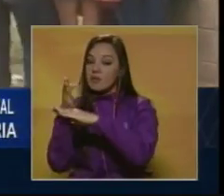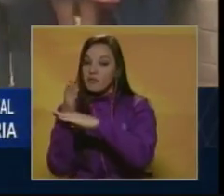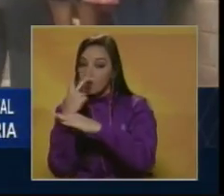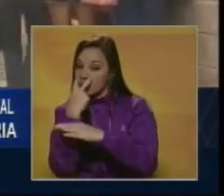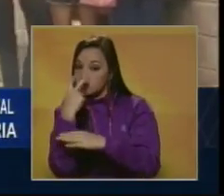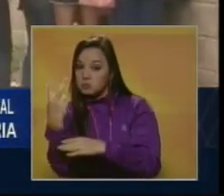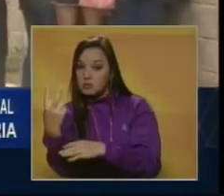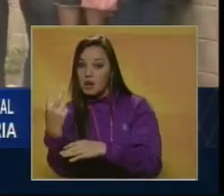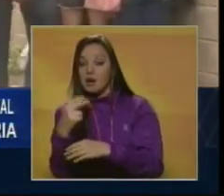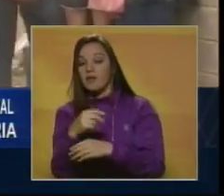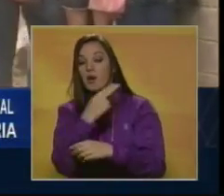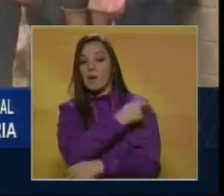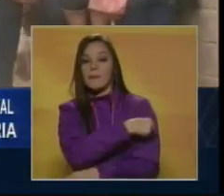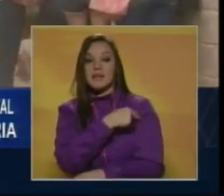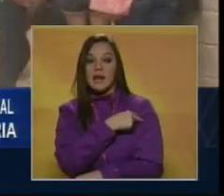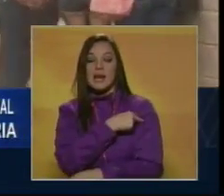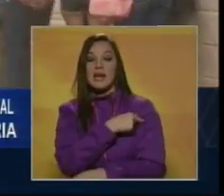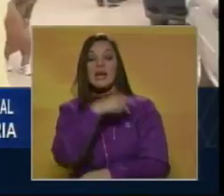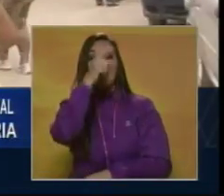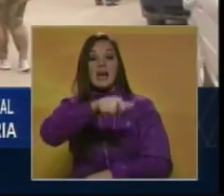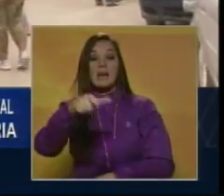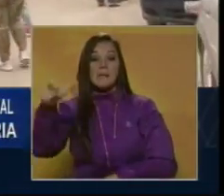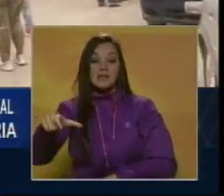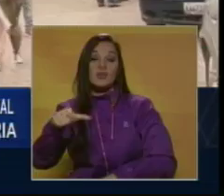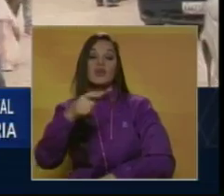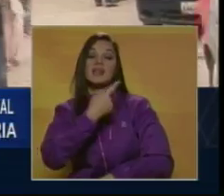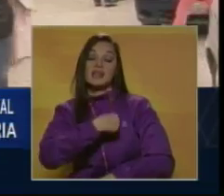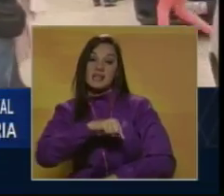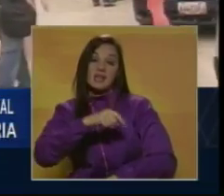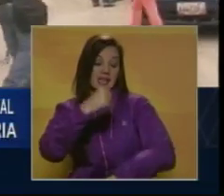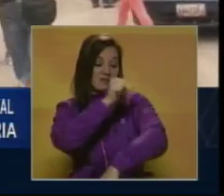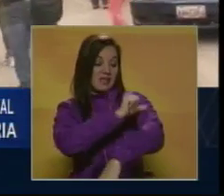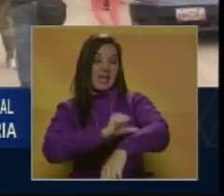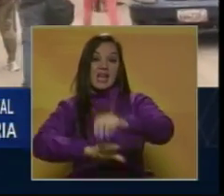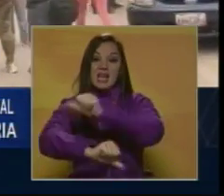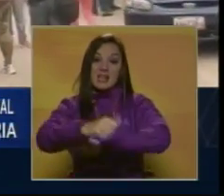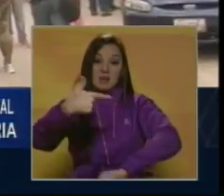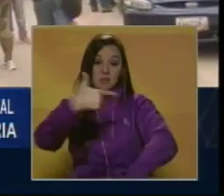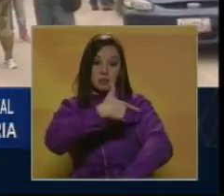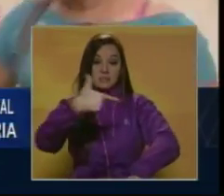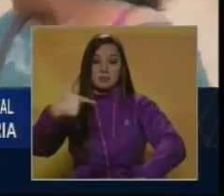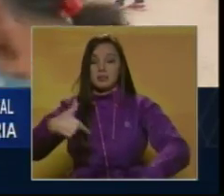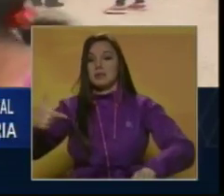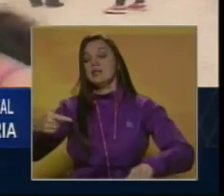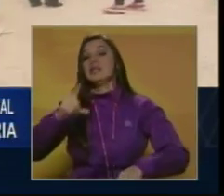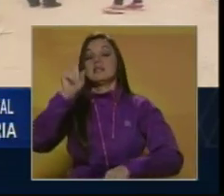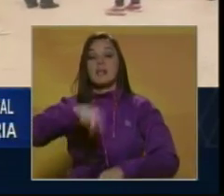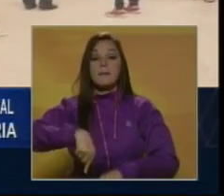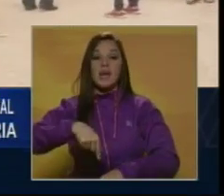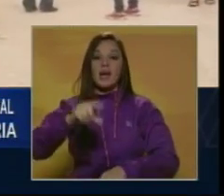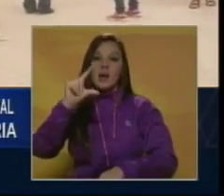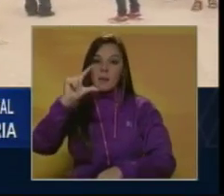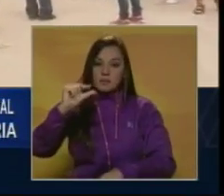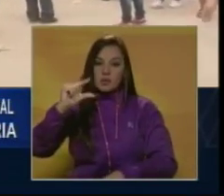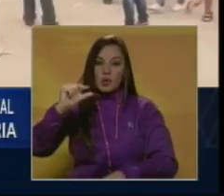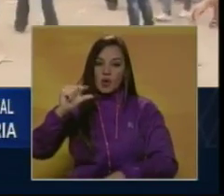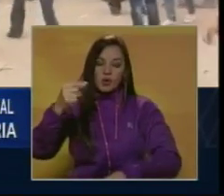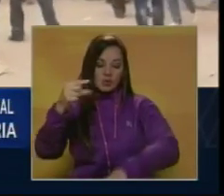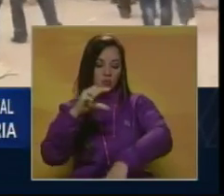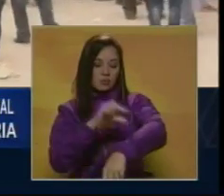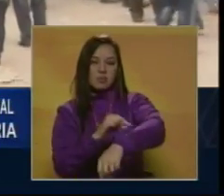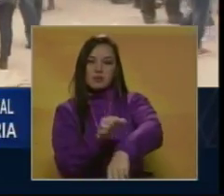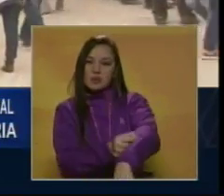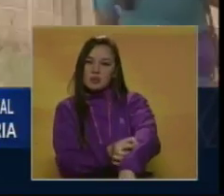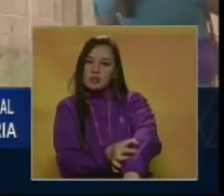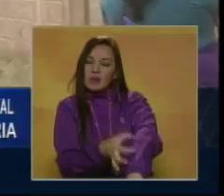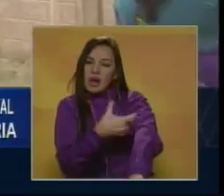percataron de que las víctimas tenían heridas de balas y perdigones. Enfatizaron que las condiciones de los privados de libertad son deplorables,